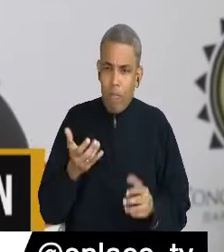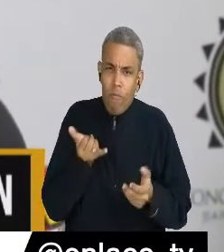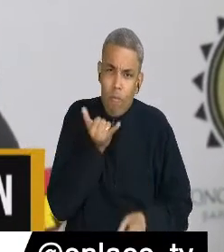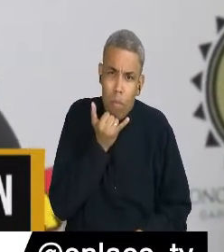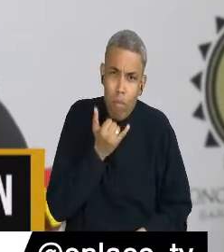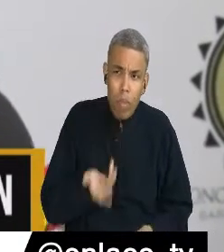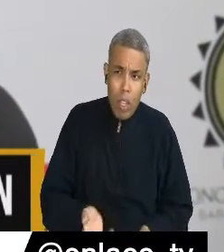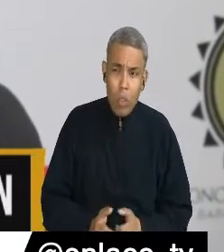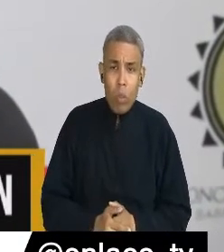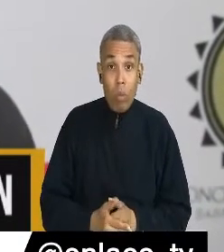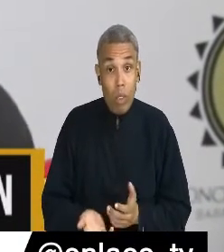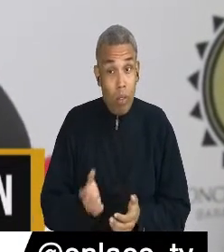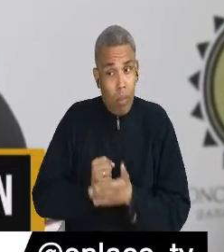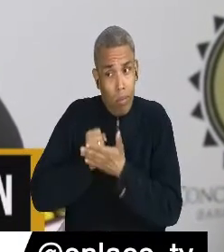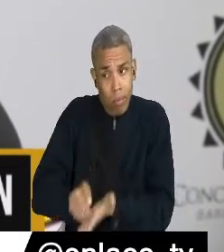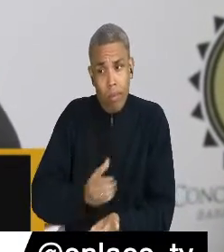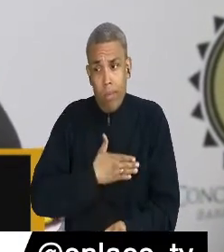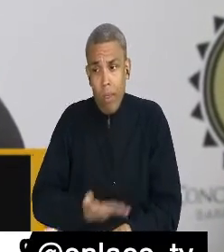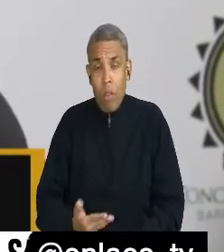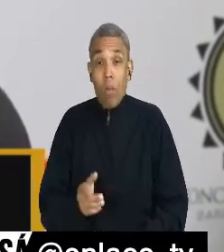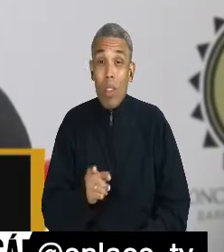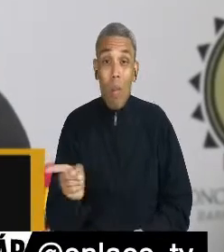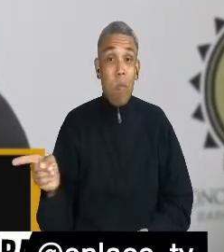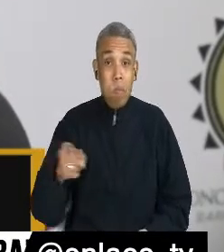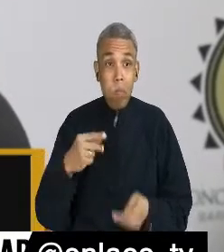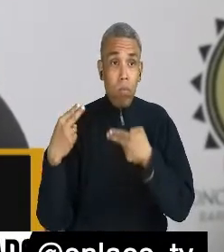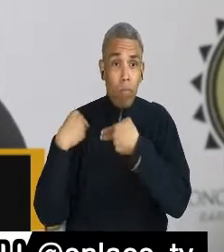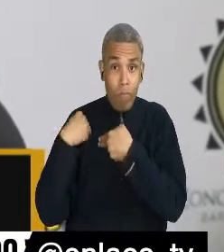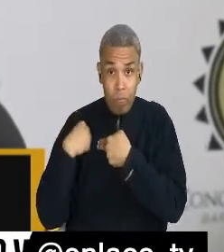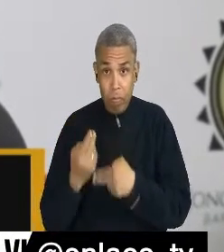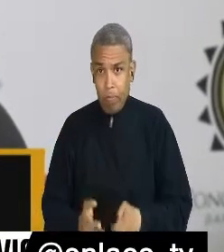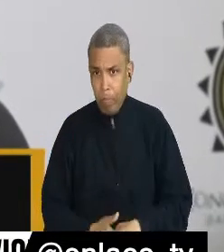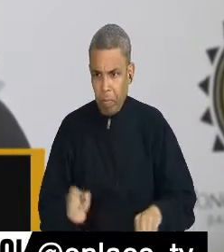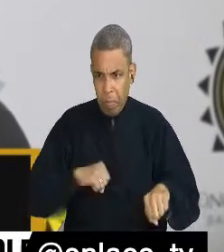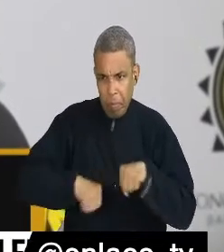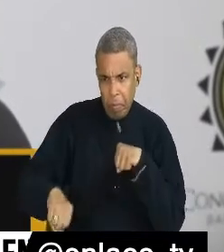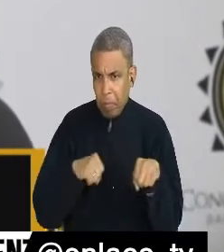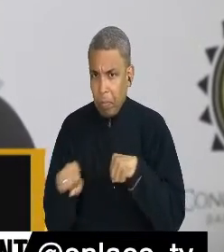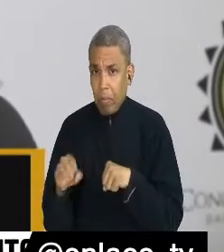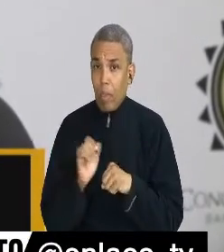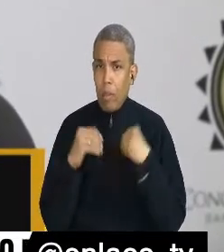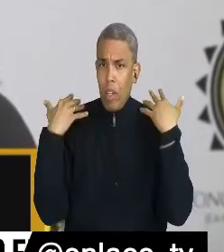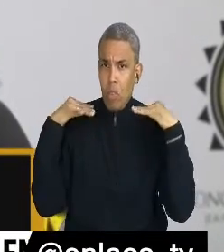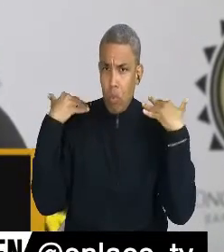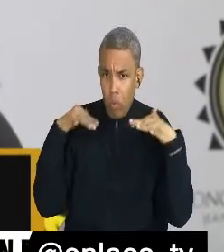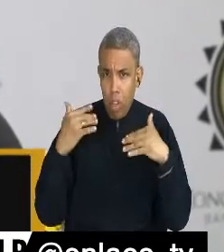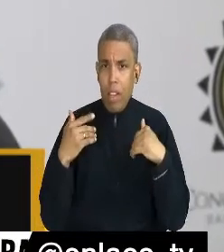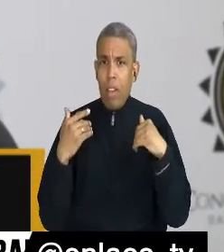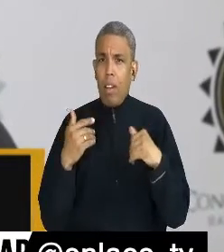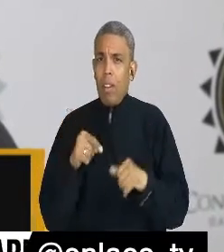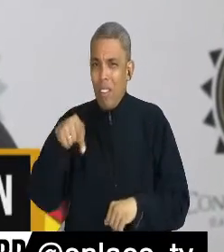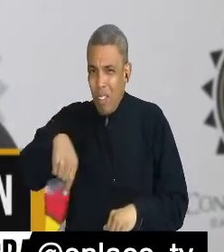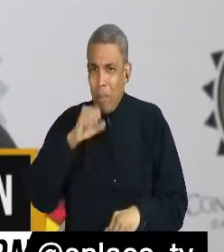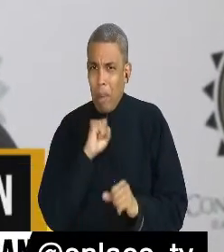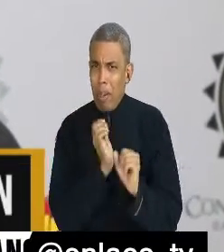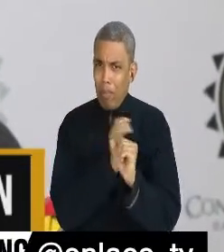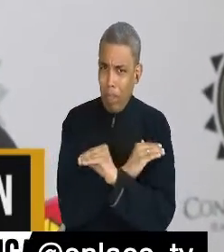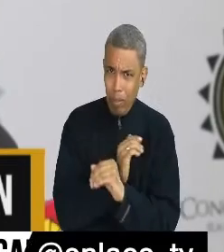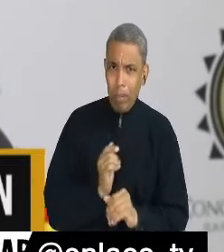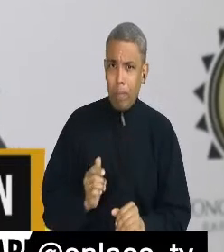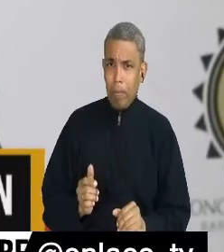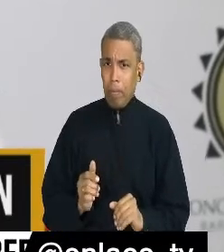labor que ellos desarrollan en todas las comunas de la ciudad no solamente en los urbanos sino también en lo rural y con ellos definir cuál va a ser pues la estrategia